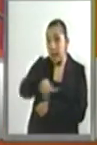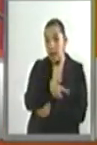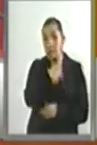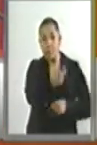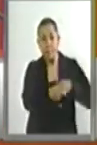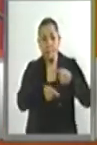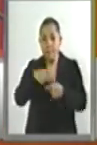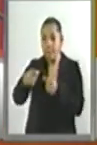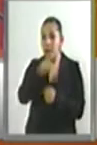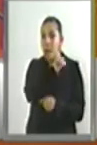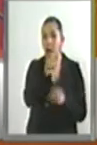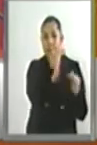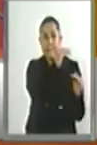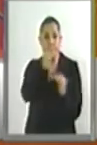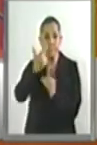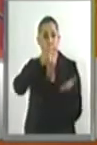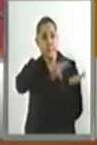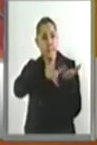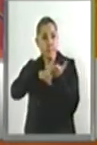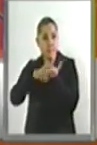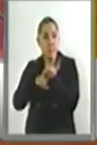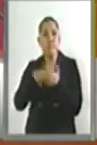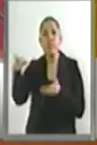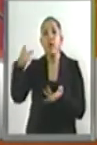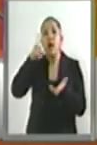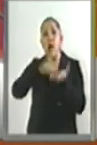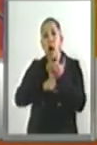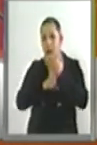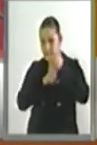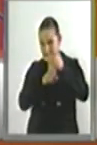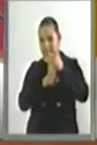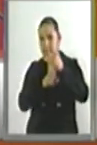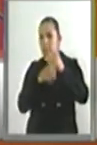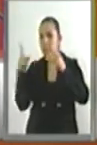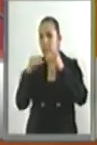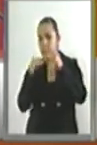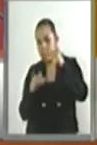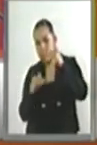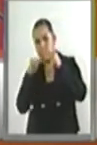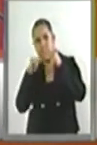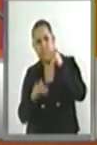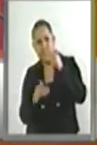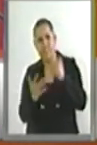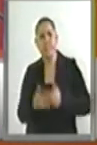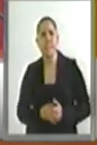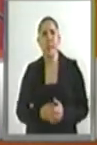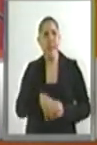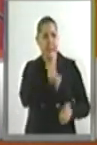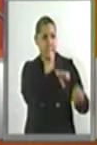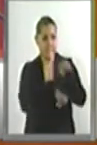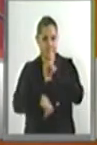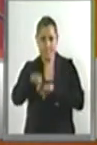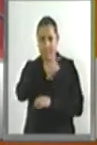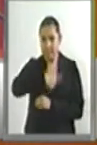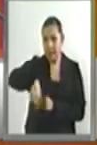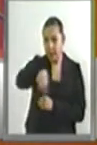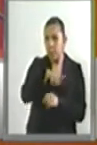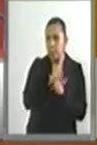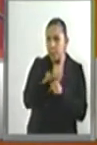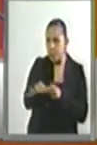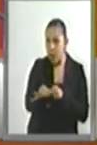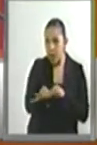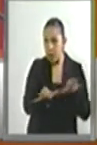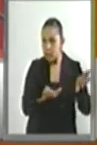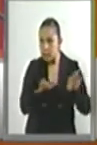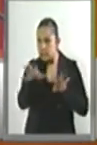las mínimas establecidas. Las empresas precalificadas favorablemente y